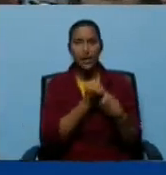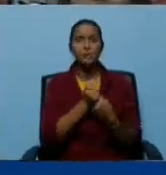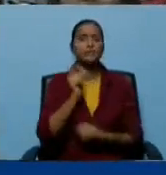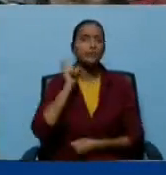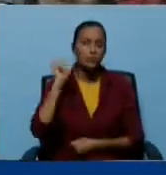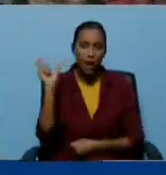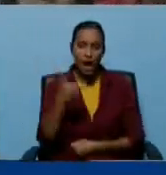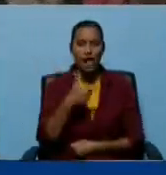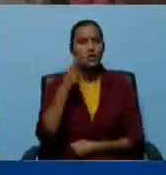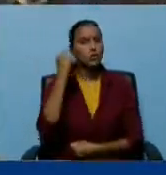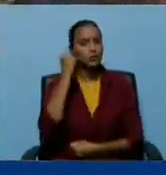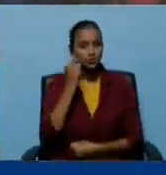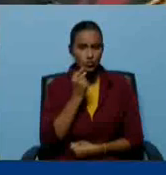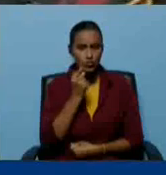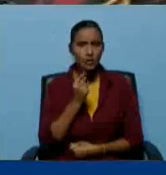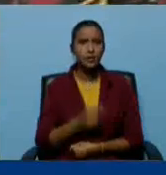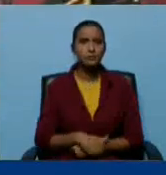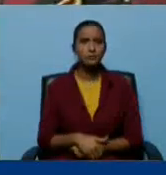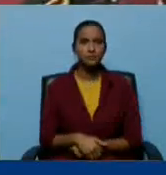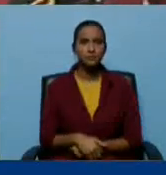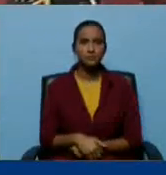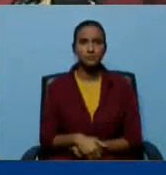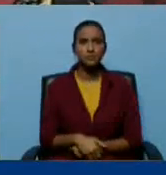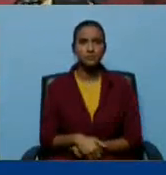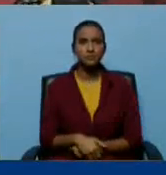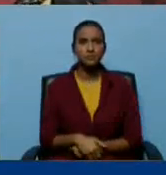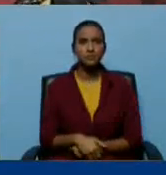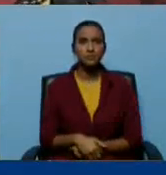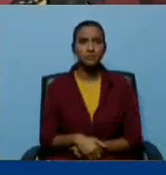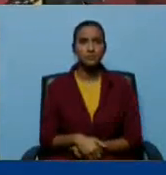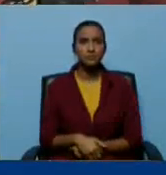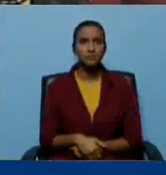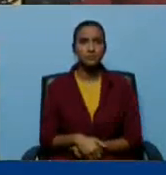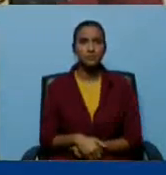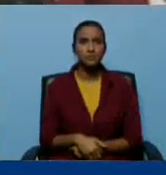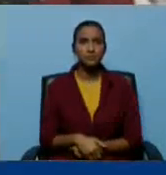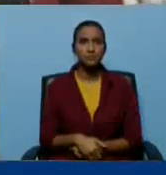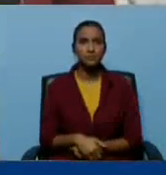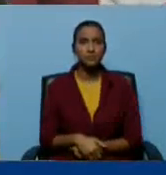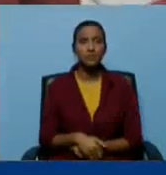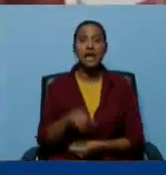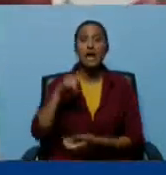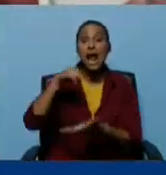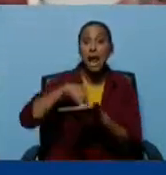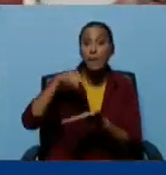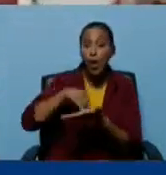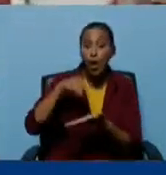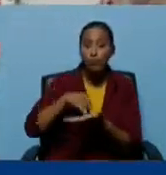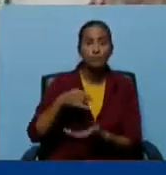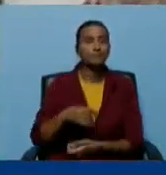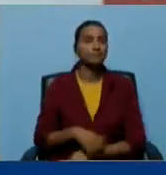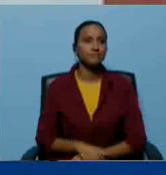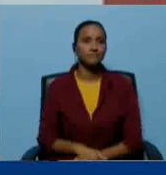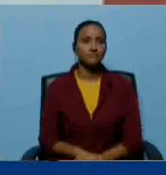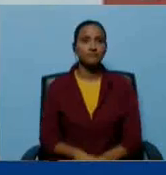los que puedo ver. ¿Tú eres? Japón. Carabobo.